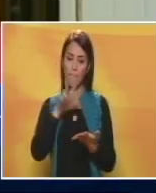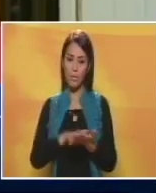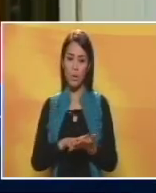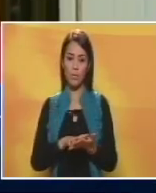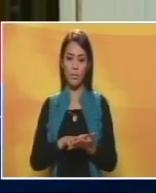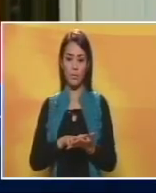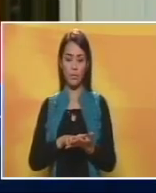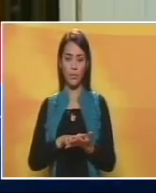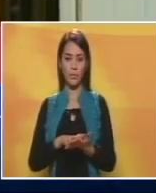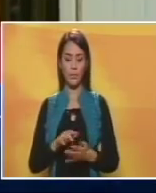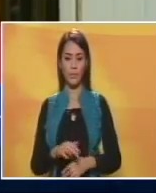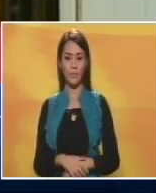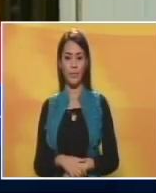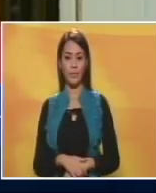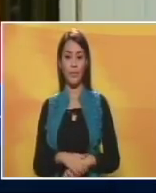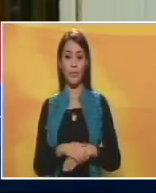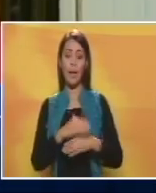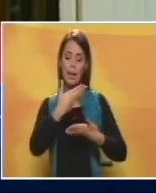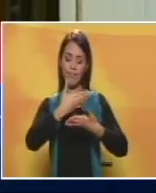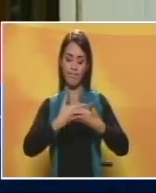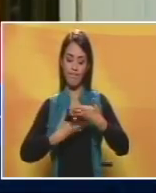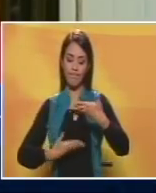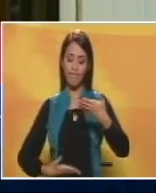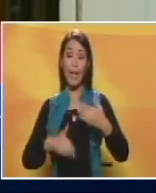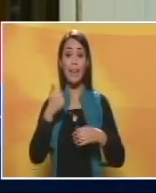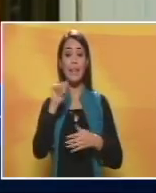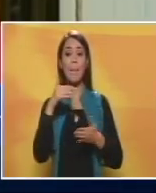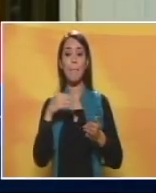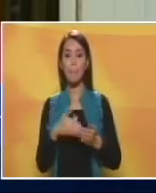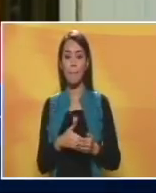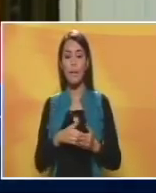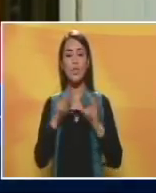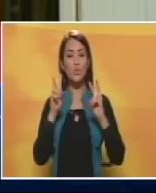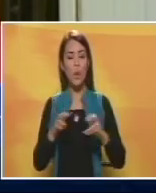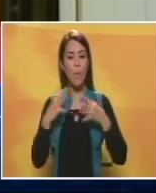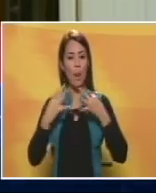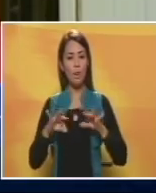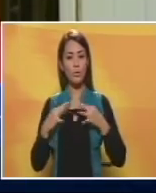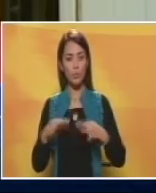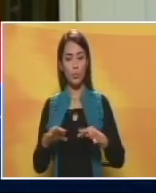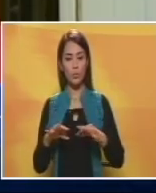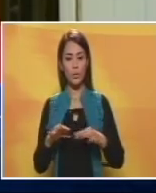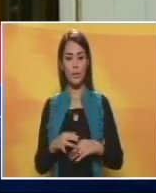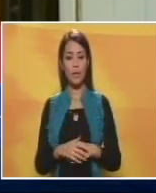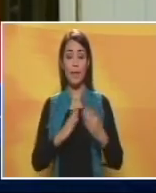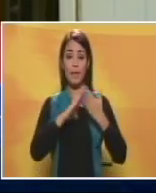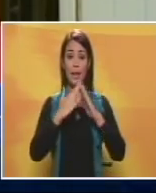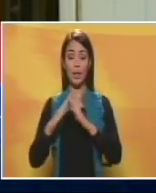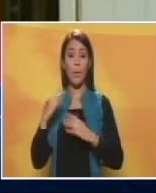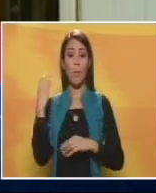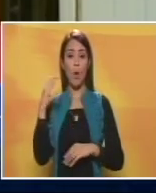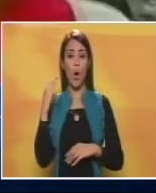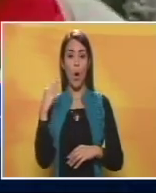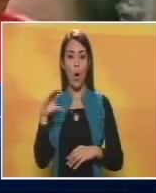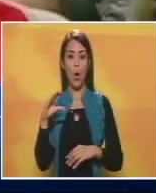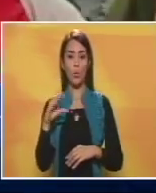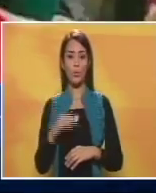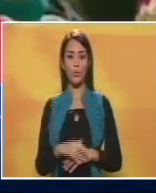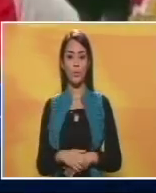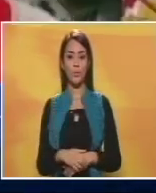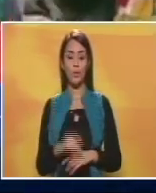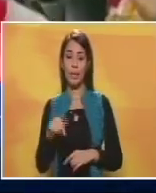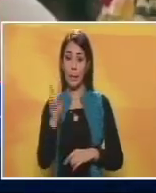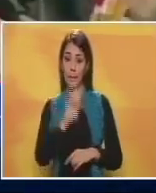estoy aprobando la lista de los 10.000 nuevos naturalizados de la comunidad de colombianos y colombianas